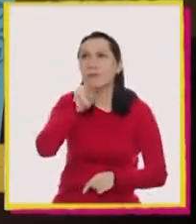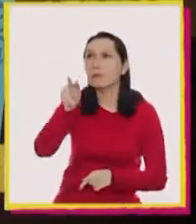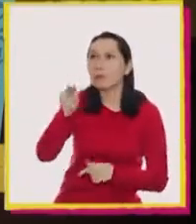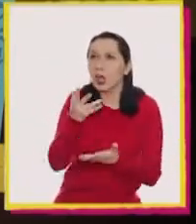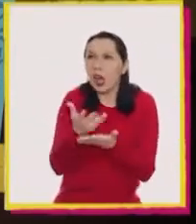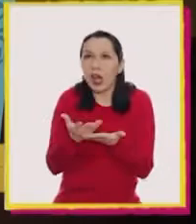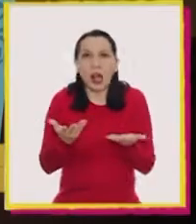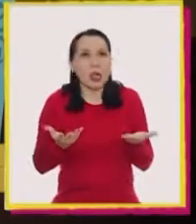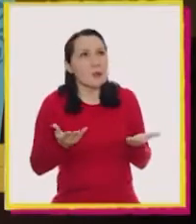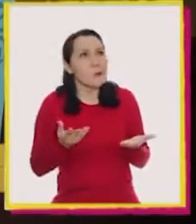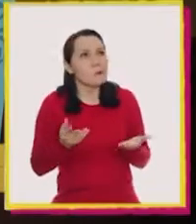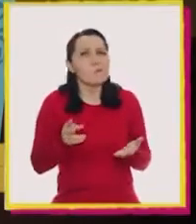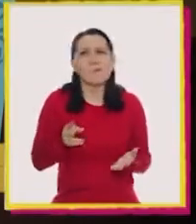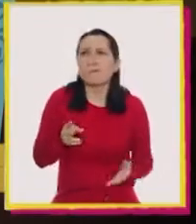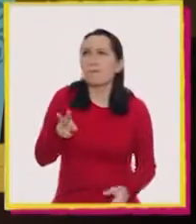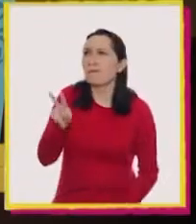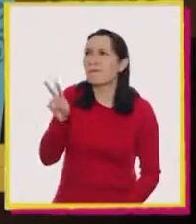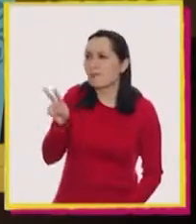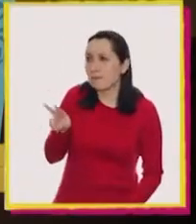qué cosas hay aquí.